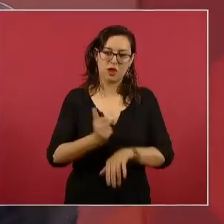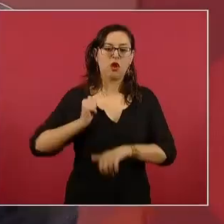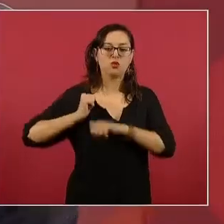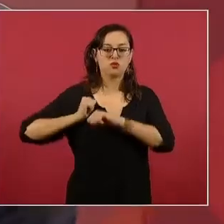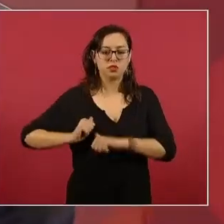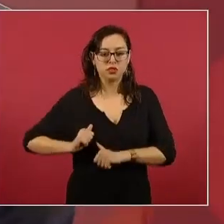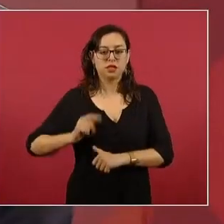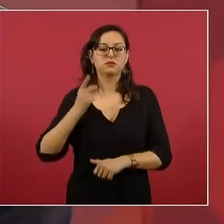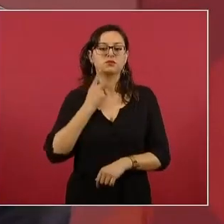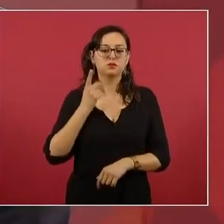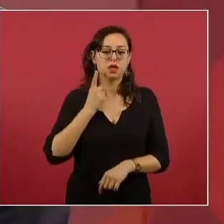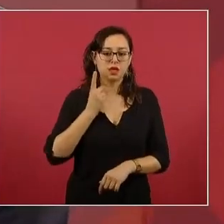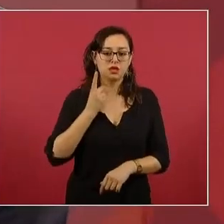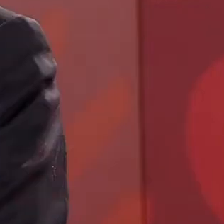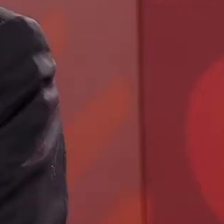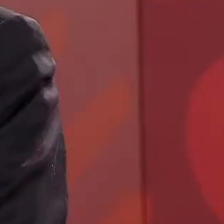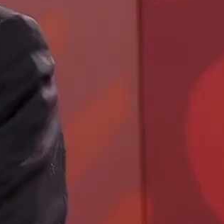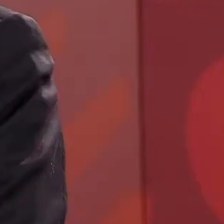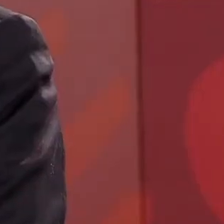Se están